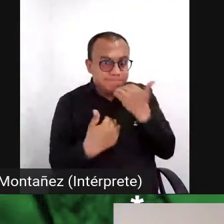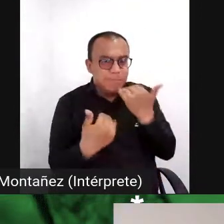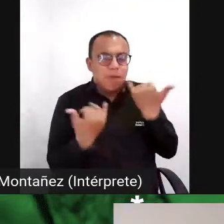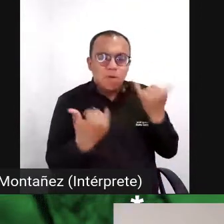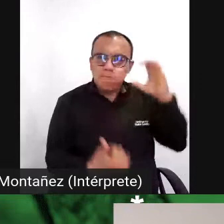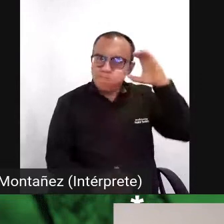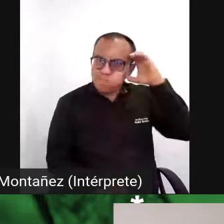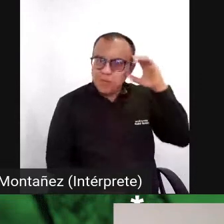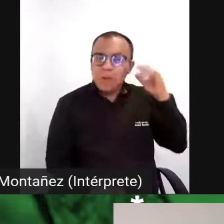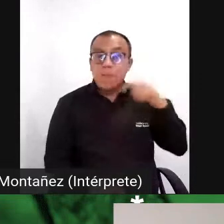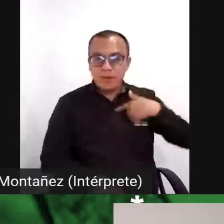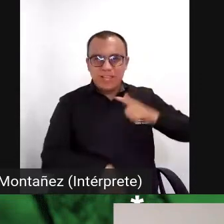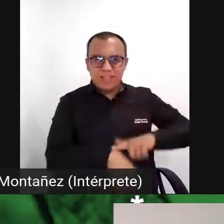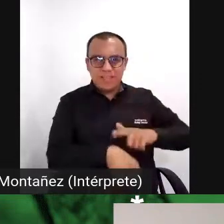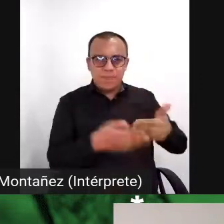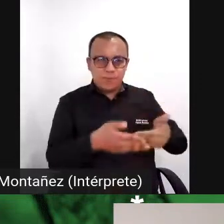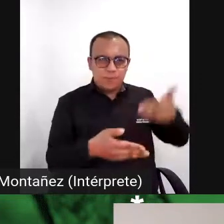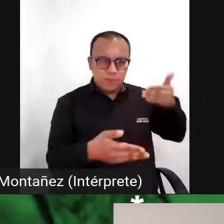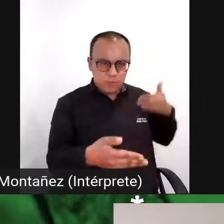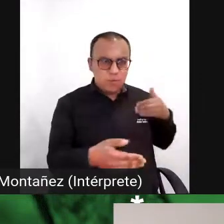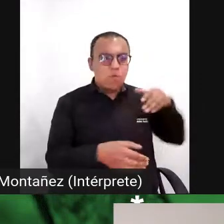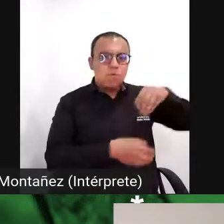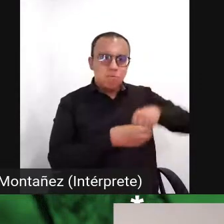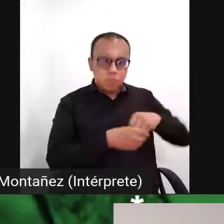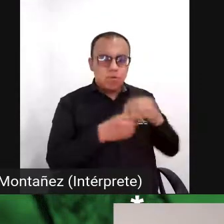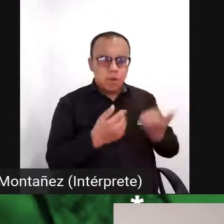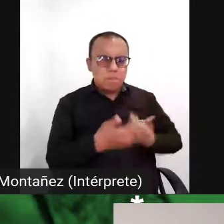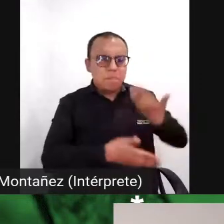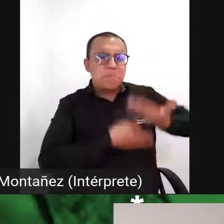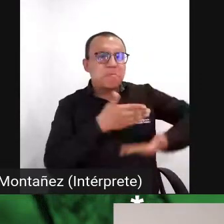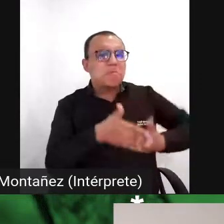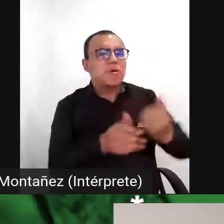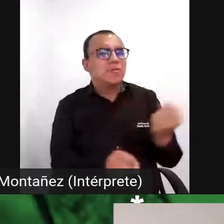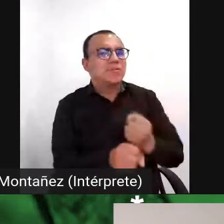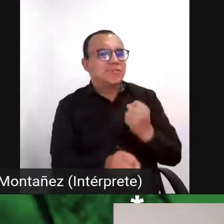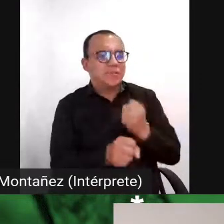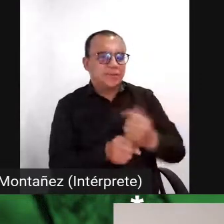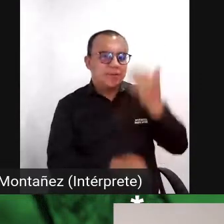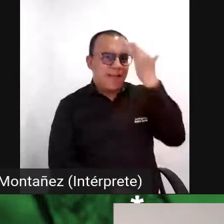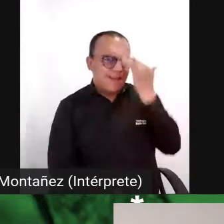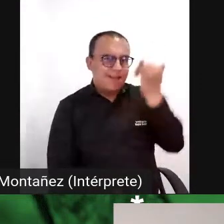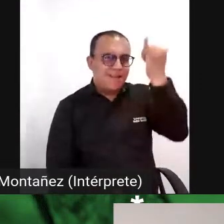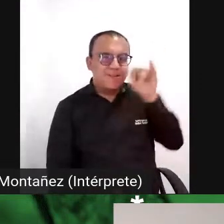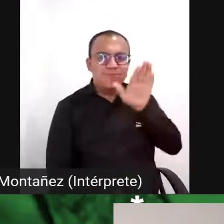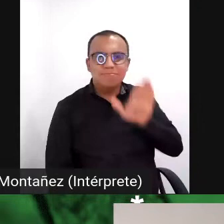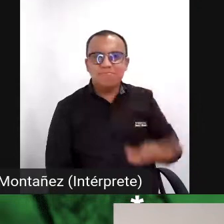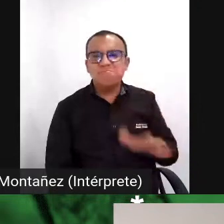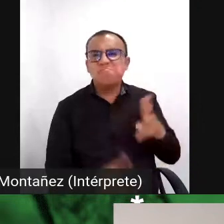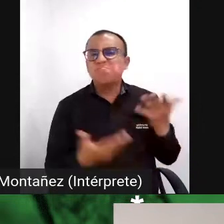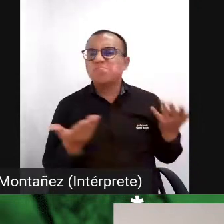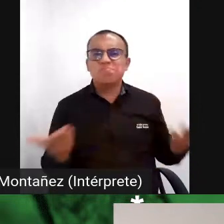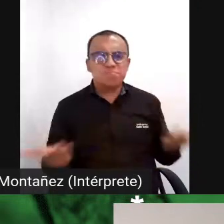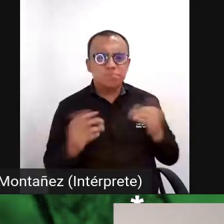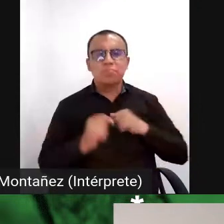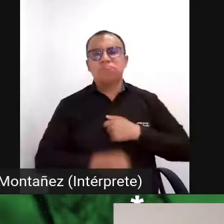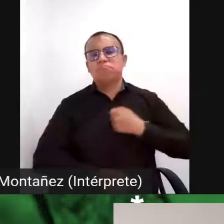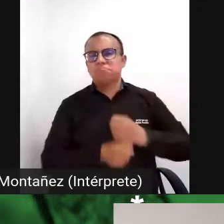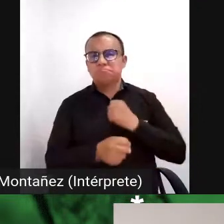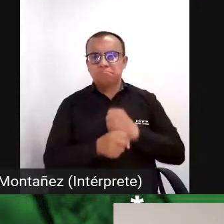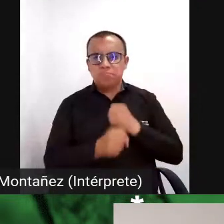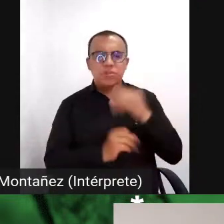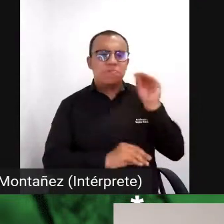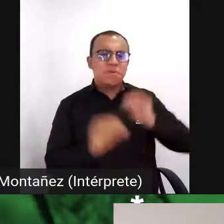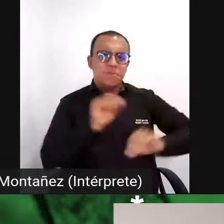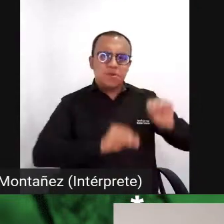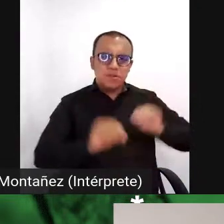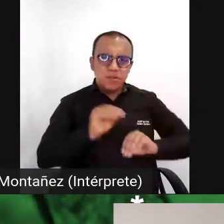ese momento era el director de PROCAT, y quien había trabajado, digamos, desde la academia, produciendo material alrededor de